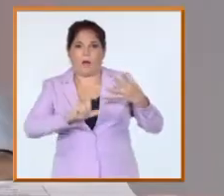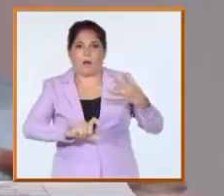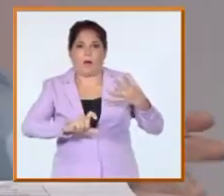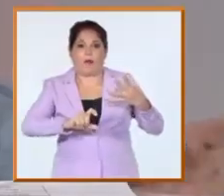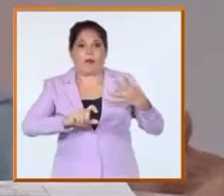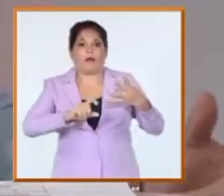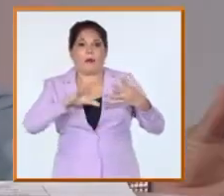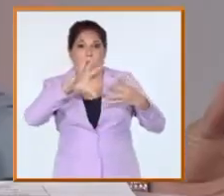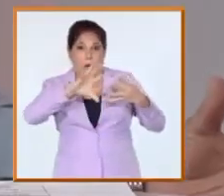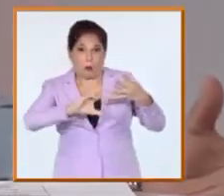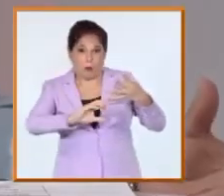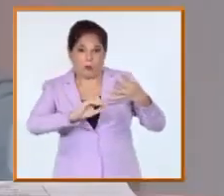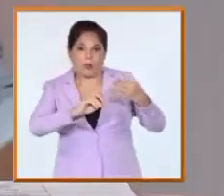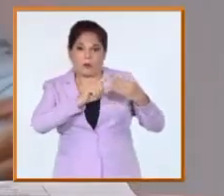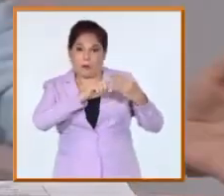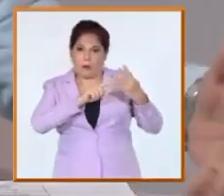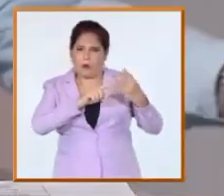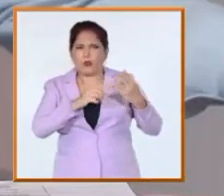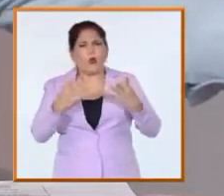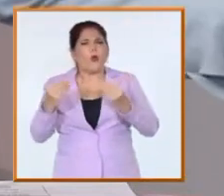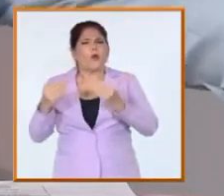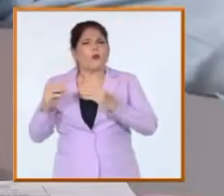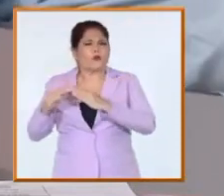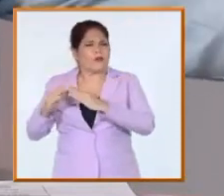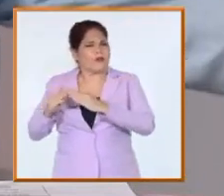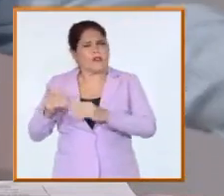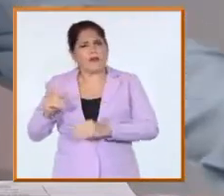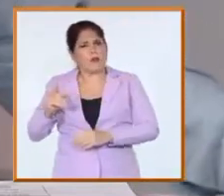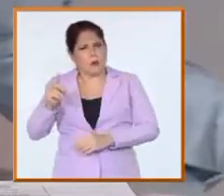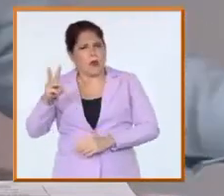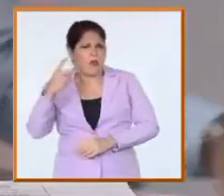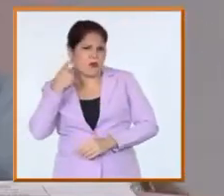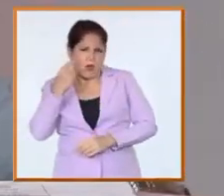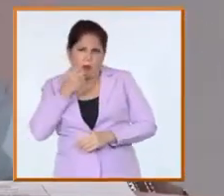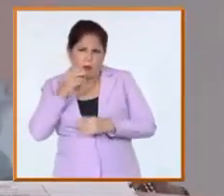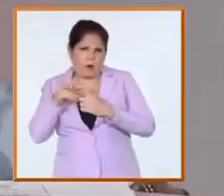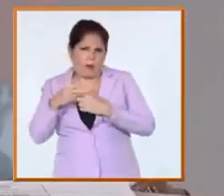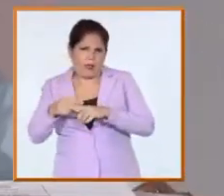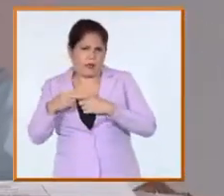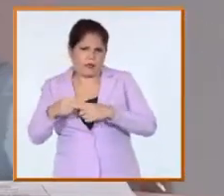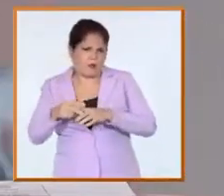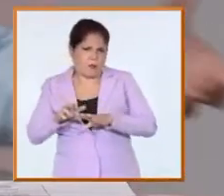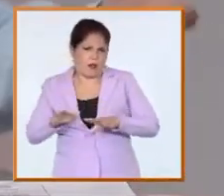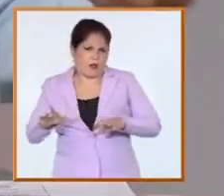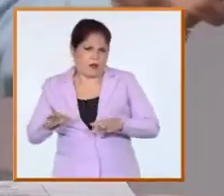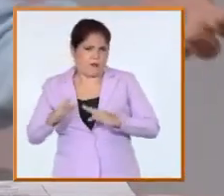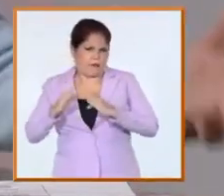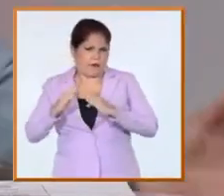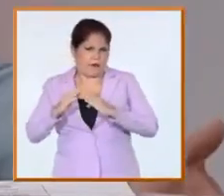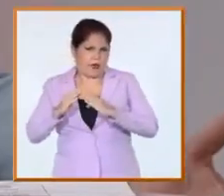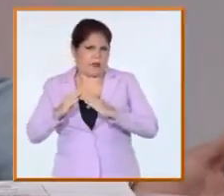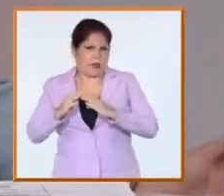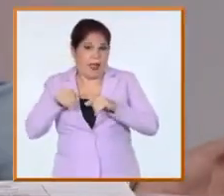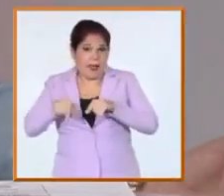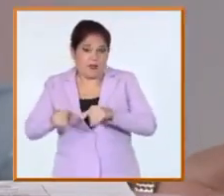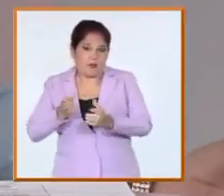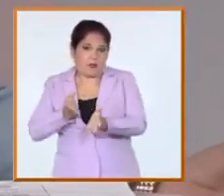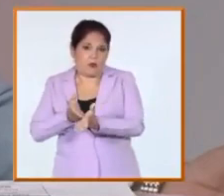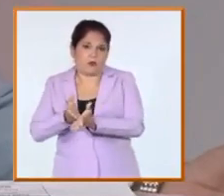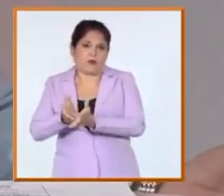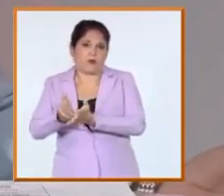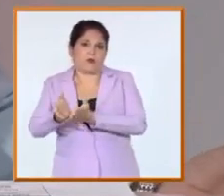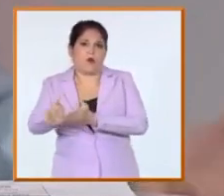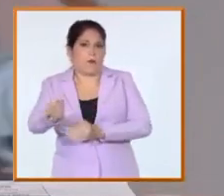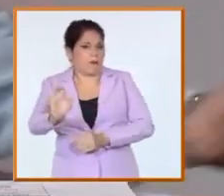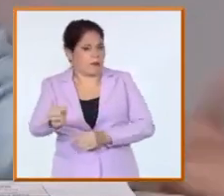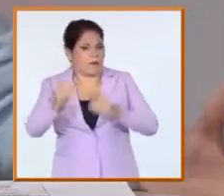provincias prácticamente no tienen tantas viviendas como para no resolverlo en dos tres años máximo cuatro años y en eso se basaba la